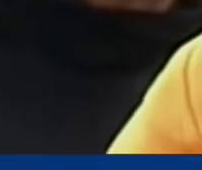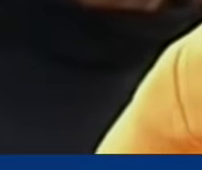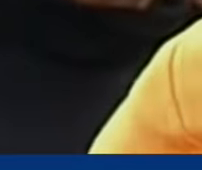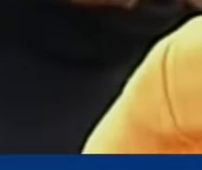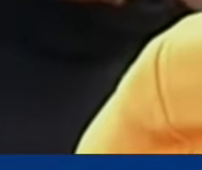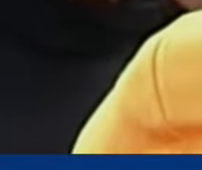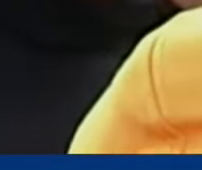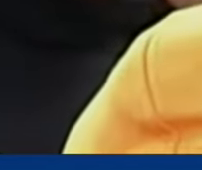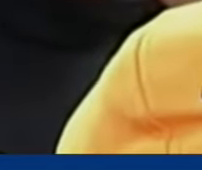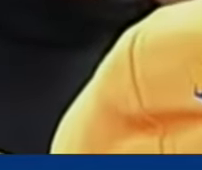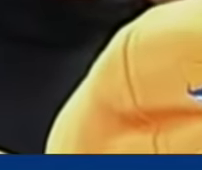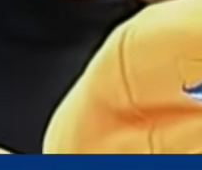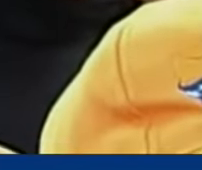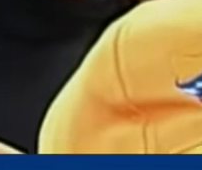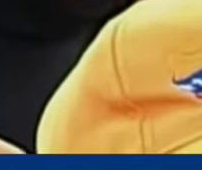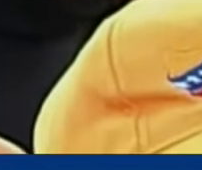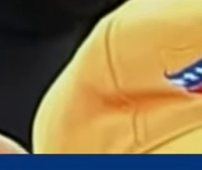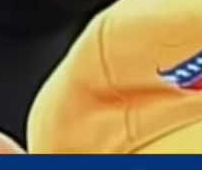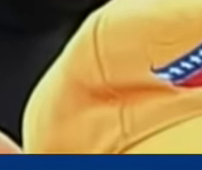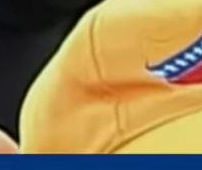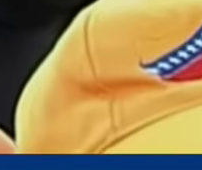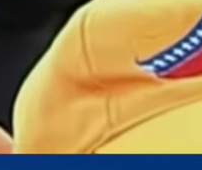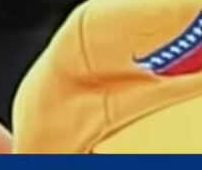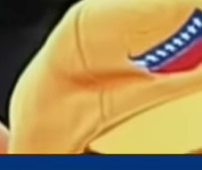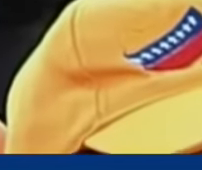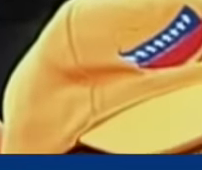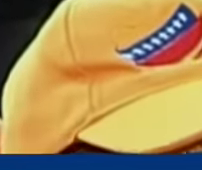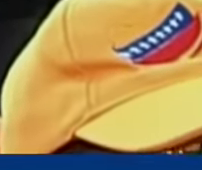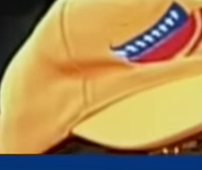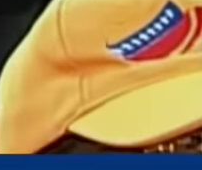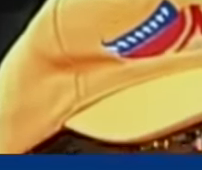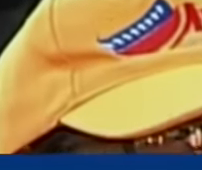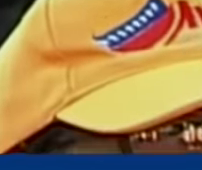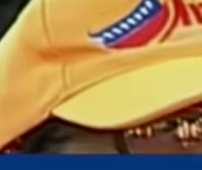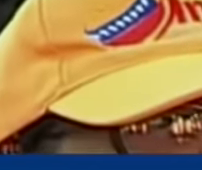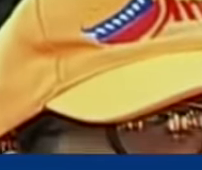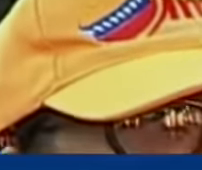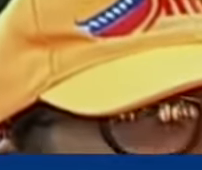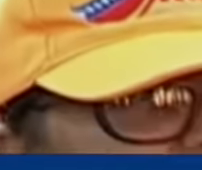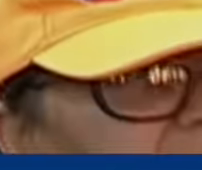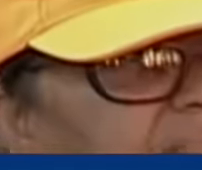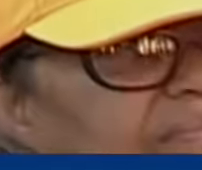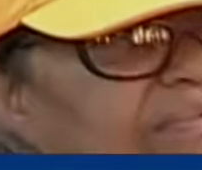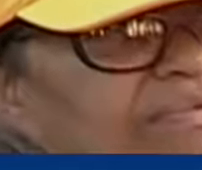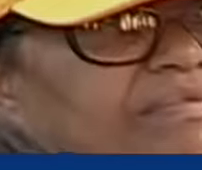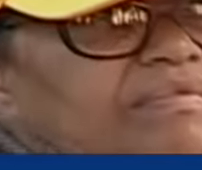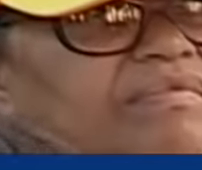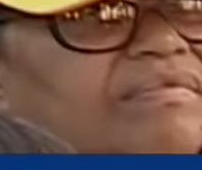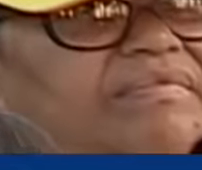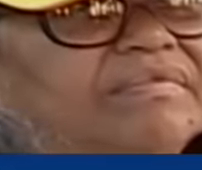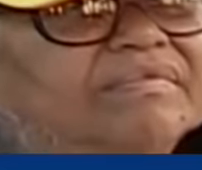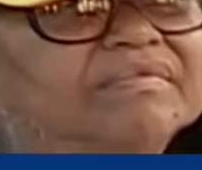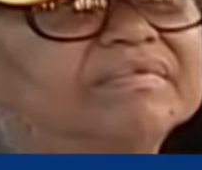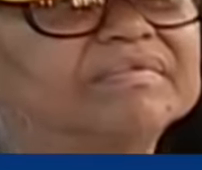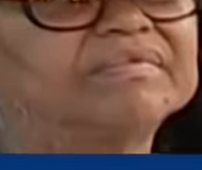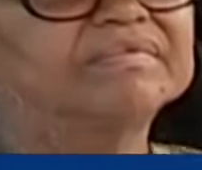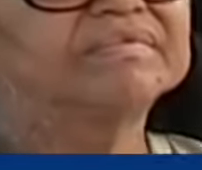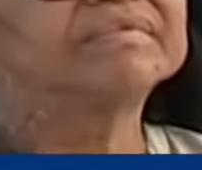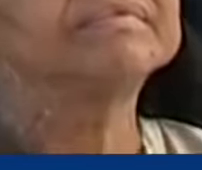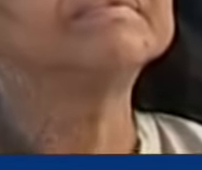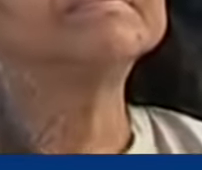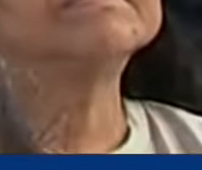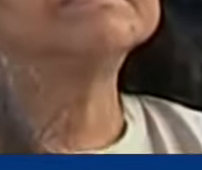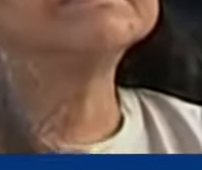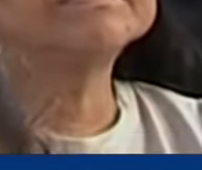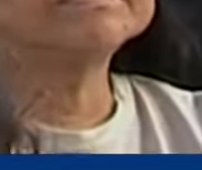tocar el botón que tenemos y no entra nada más a Venezuela, WhatsApp. Pero yo dije no, confío en la conciencia de la mayoría de los